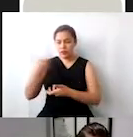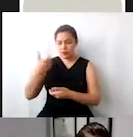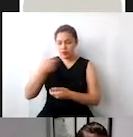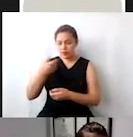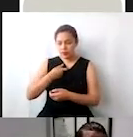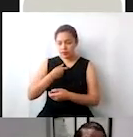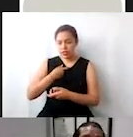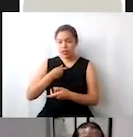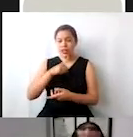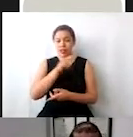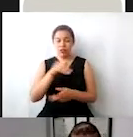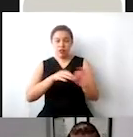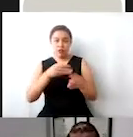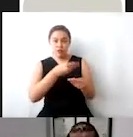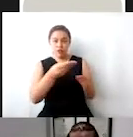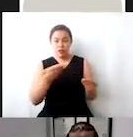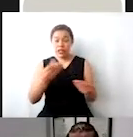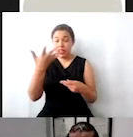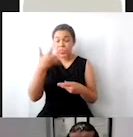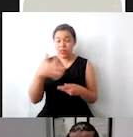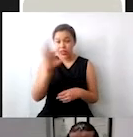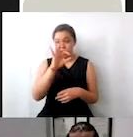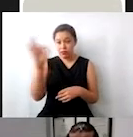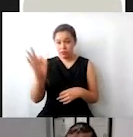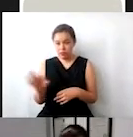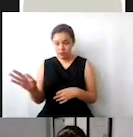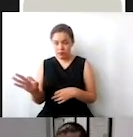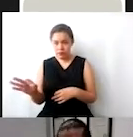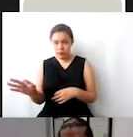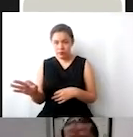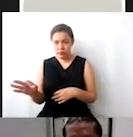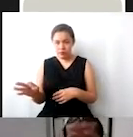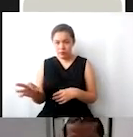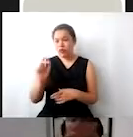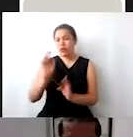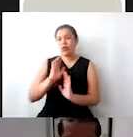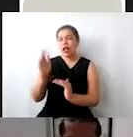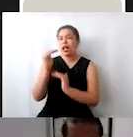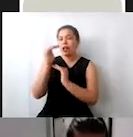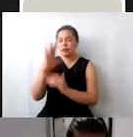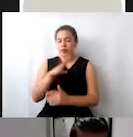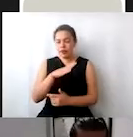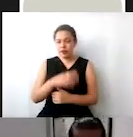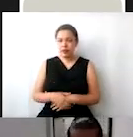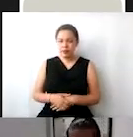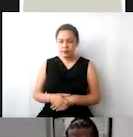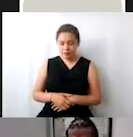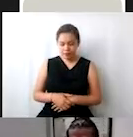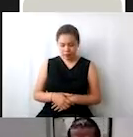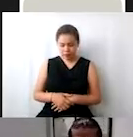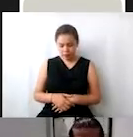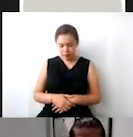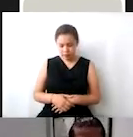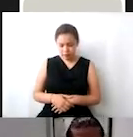o más bien todo el 10% de las utilidades de las empresas, sino que están topadas. Entonces, esto fue lo que